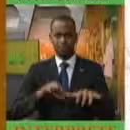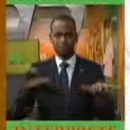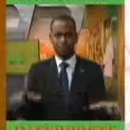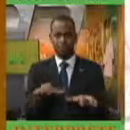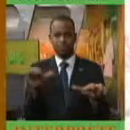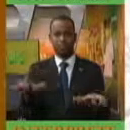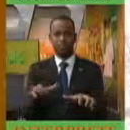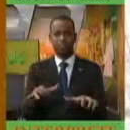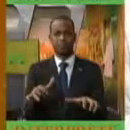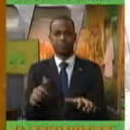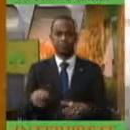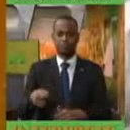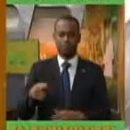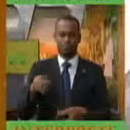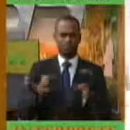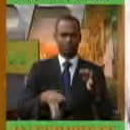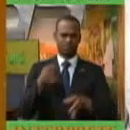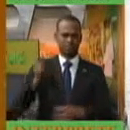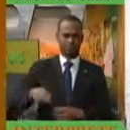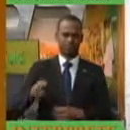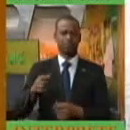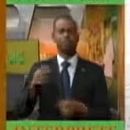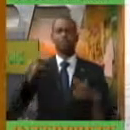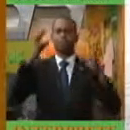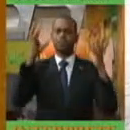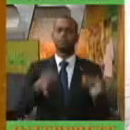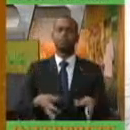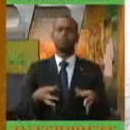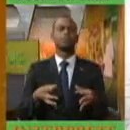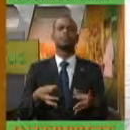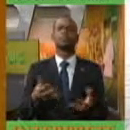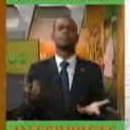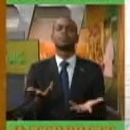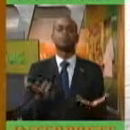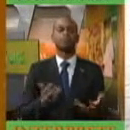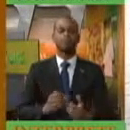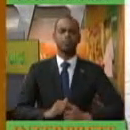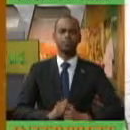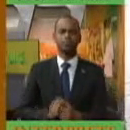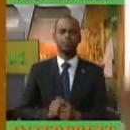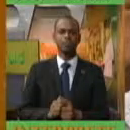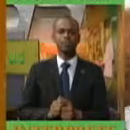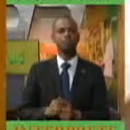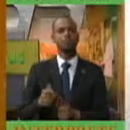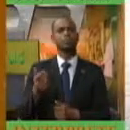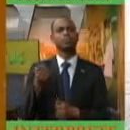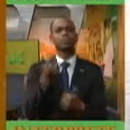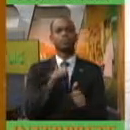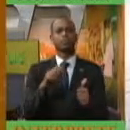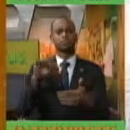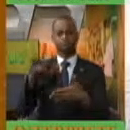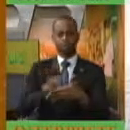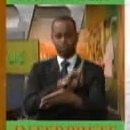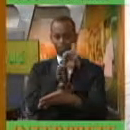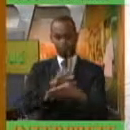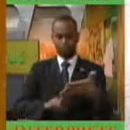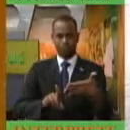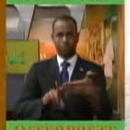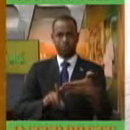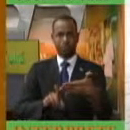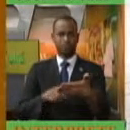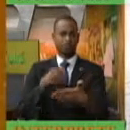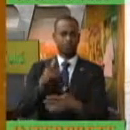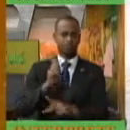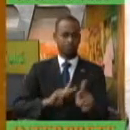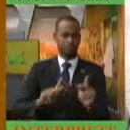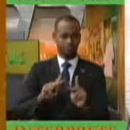haciendo, emanan una resolución para evitar toda la discriminación